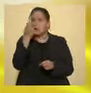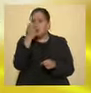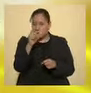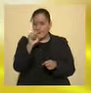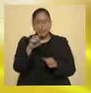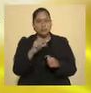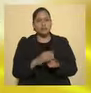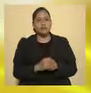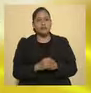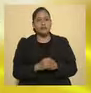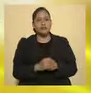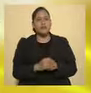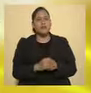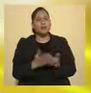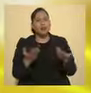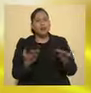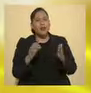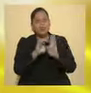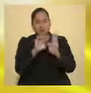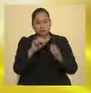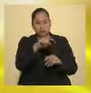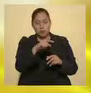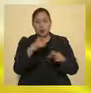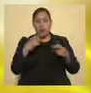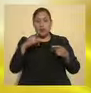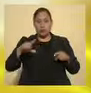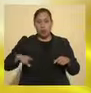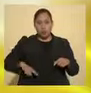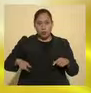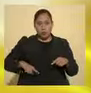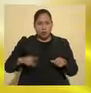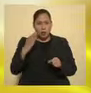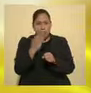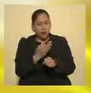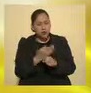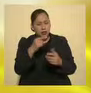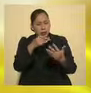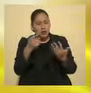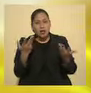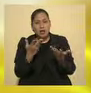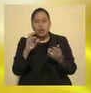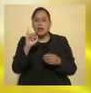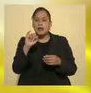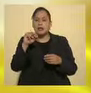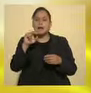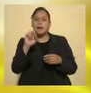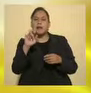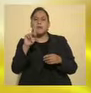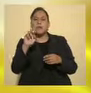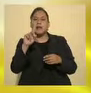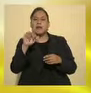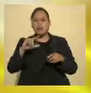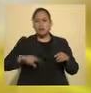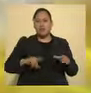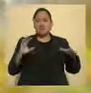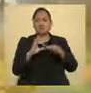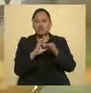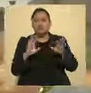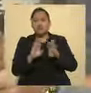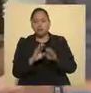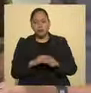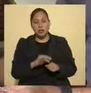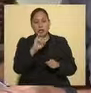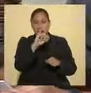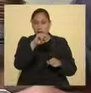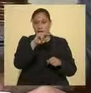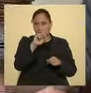de mencionar. ¿Qué relación tiene el gobierno actual con el INDEPEDI? Bueno, el INDEPEDI es parte